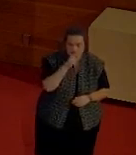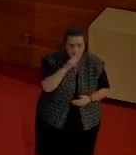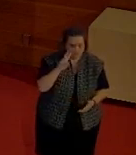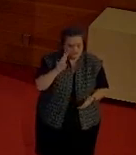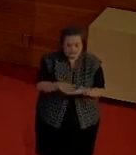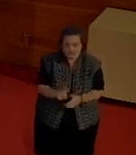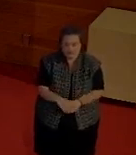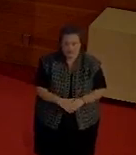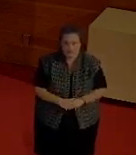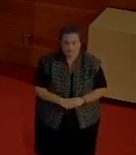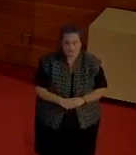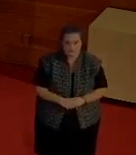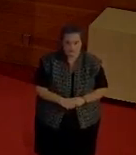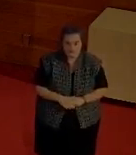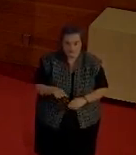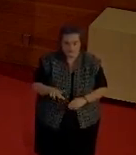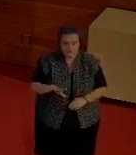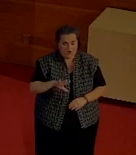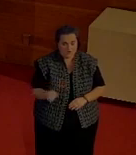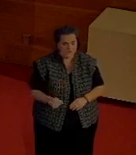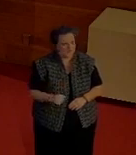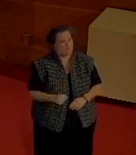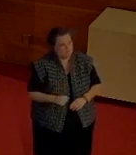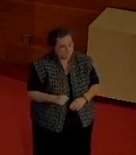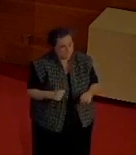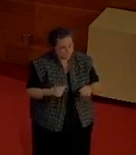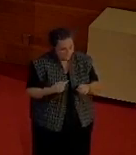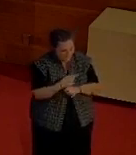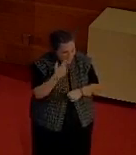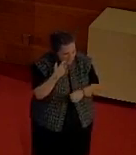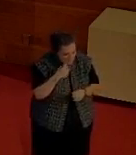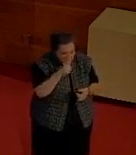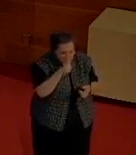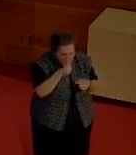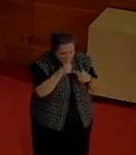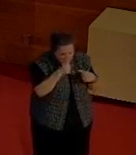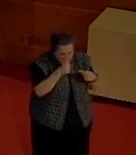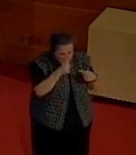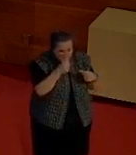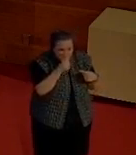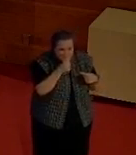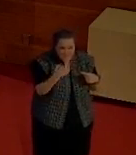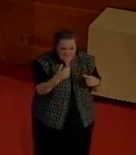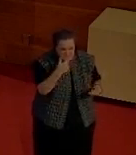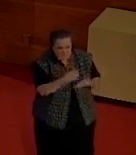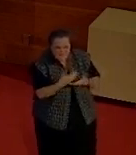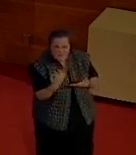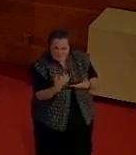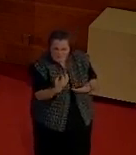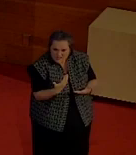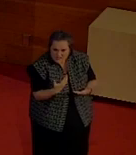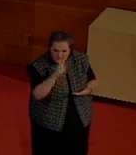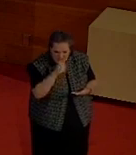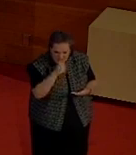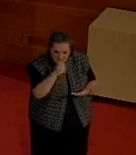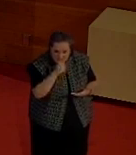Taiwán Y tú que eres africano empiezas a buscar Taiwán en el mapa O sea qué es eso de Taiwán qué me está pidiendo este individuo